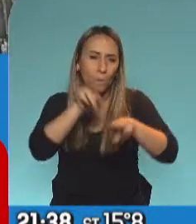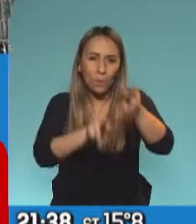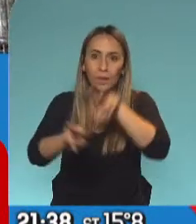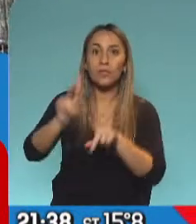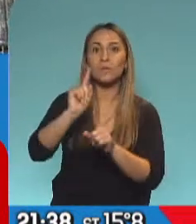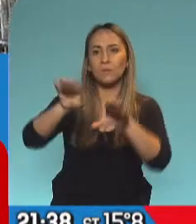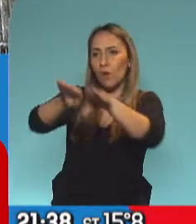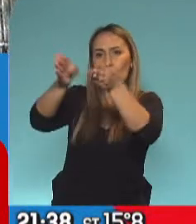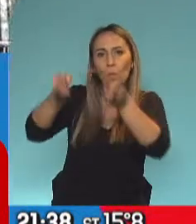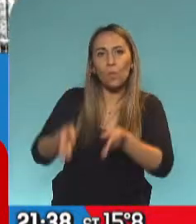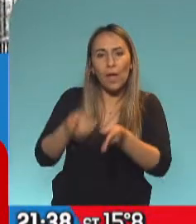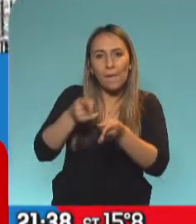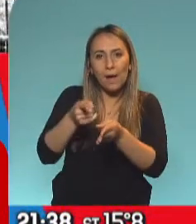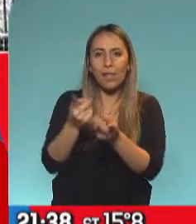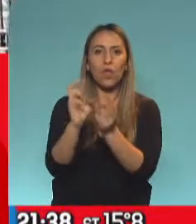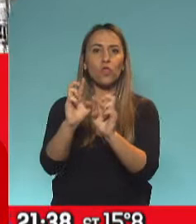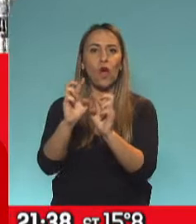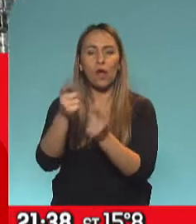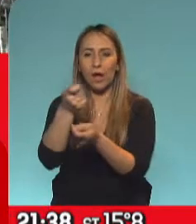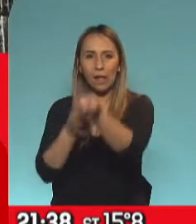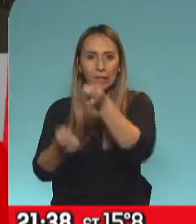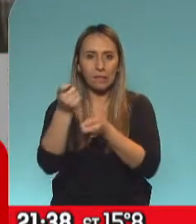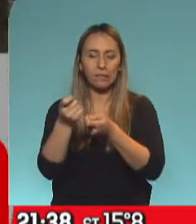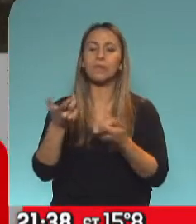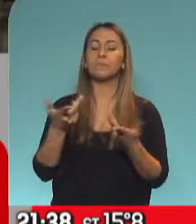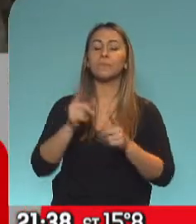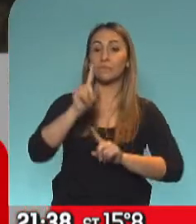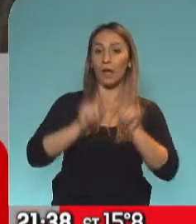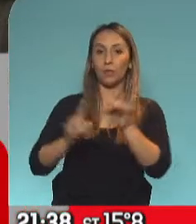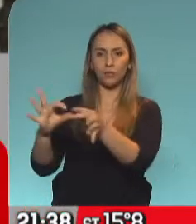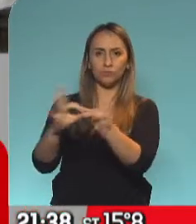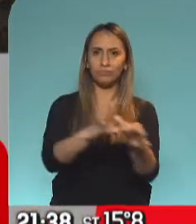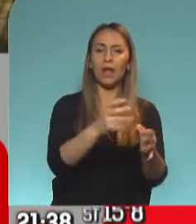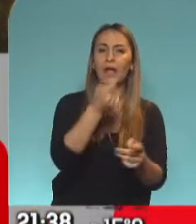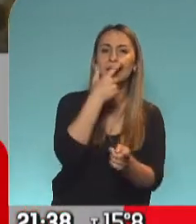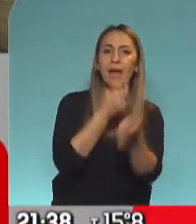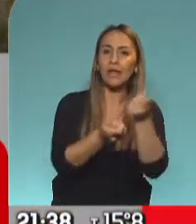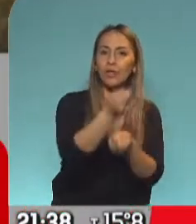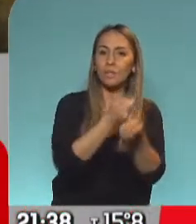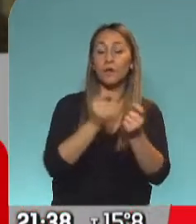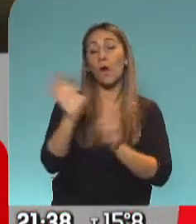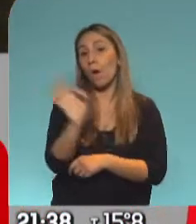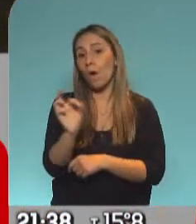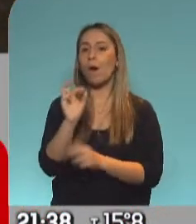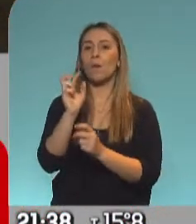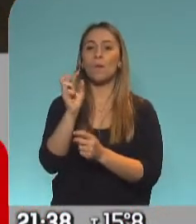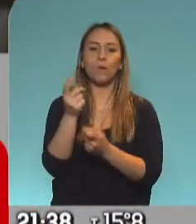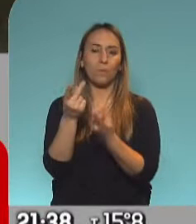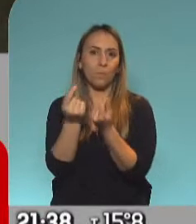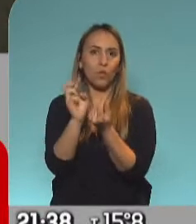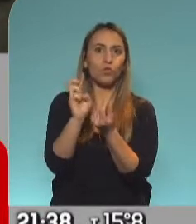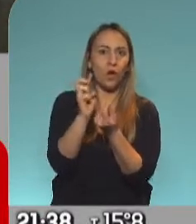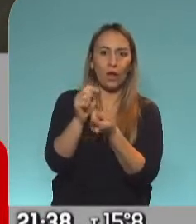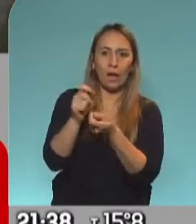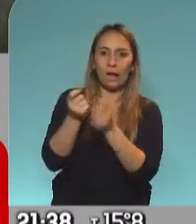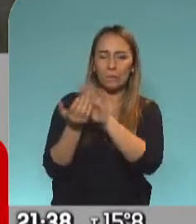cuevas, porque entienden que presuntamente aquellos que tienen que ver con el narcotráfico o presuntos lavados de activos también son dueños